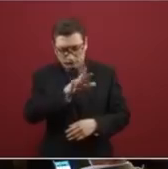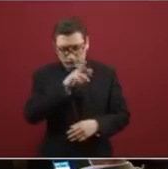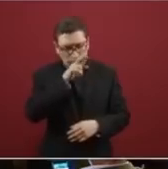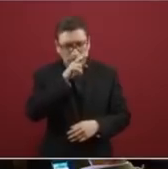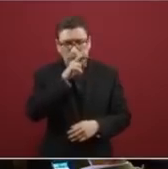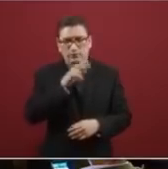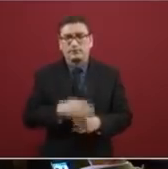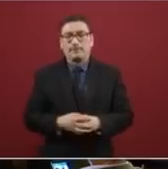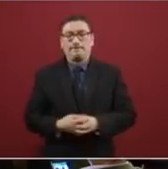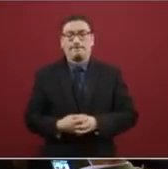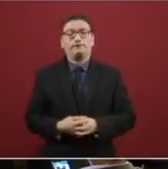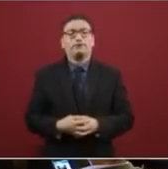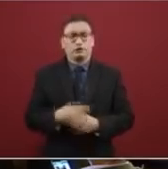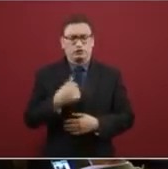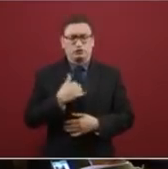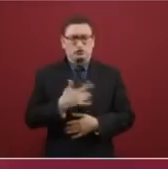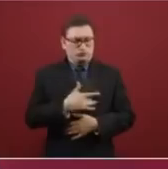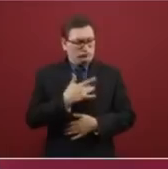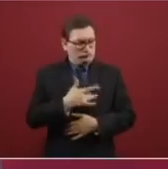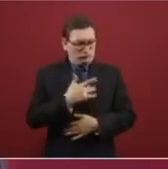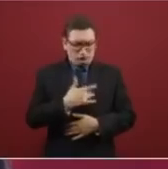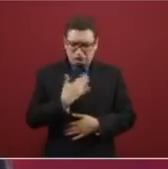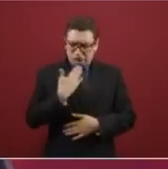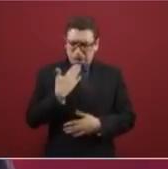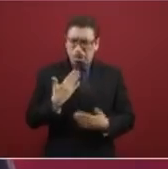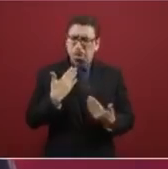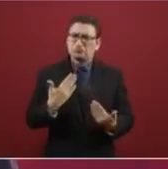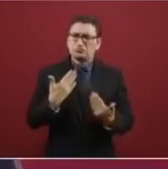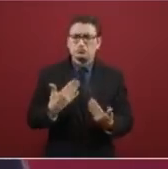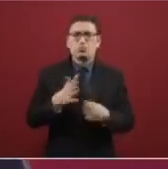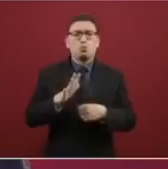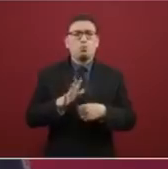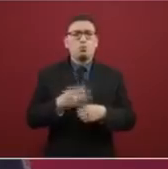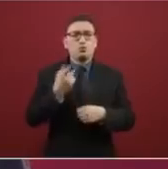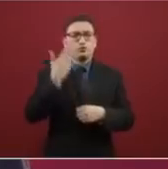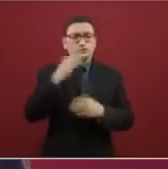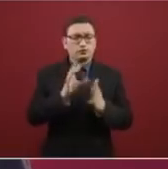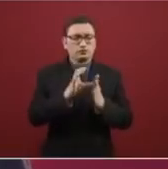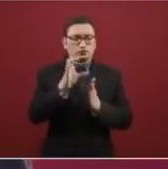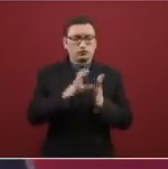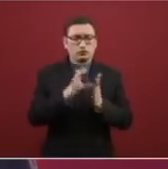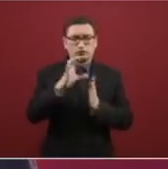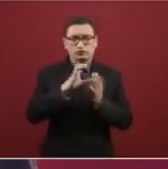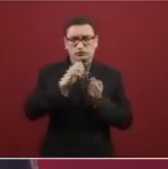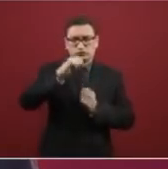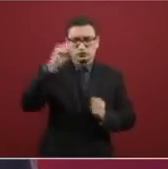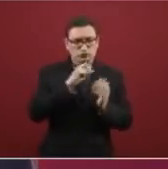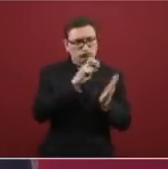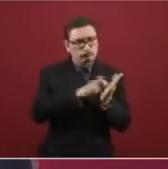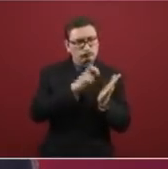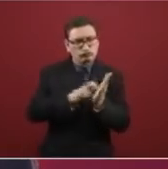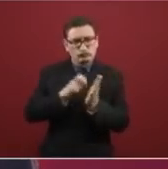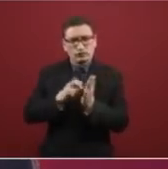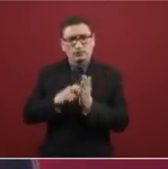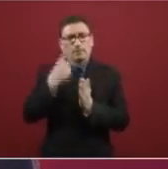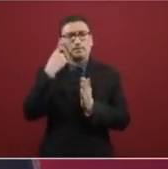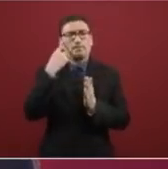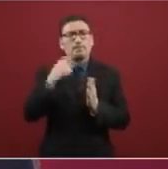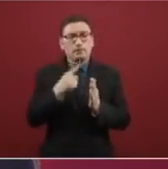Marina. Estoy muy satisfecho, primero, por la reforma constitucional para crear la